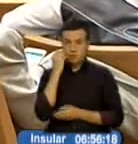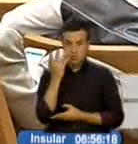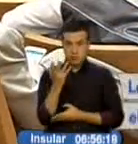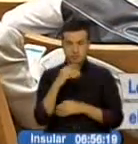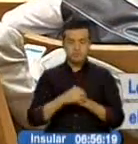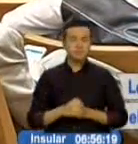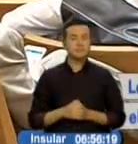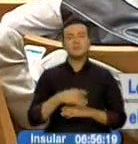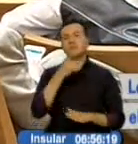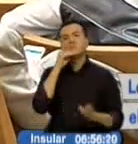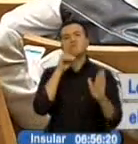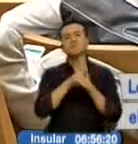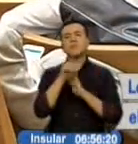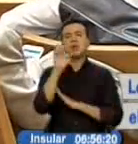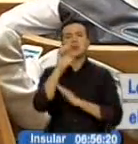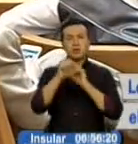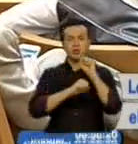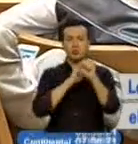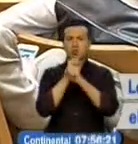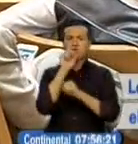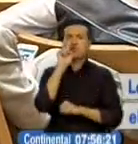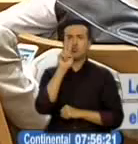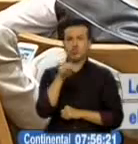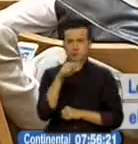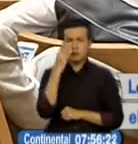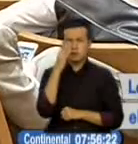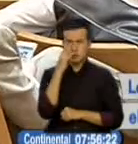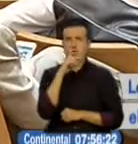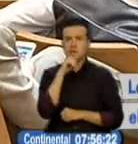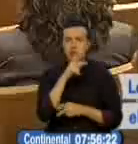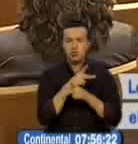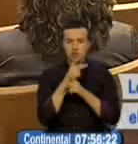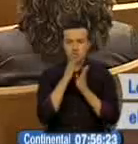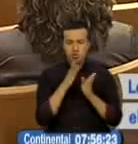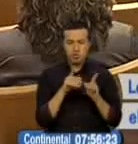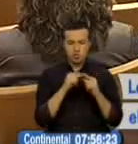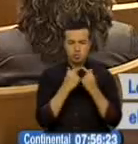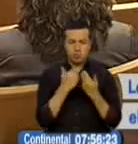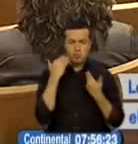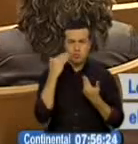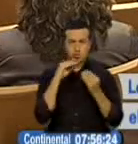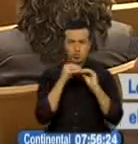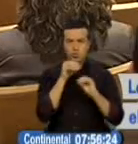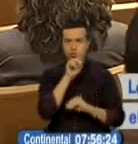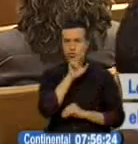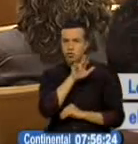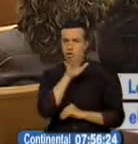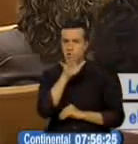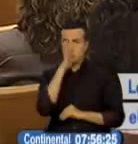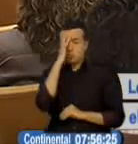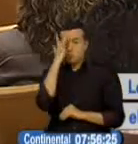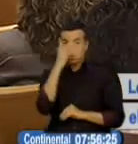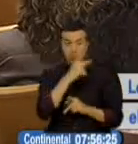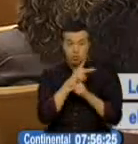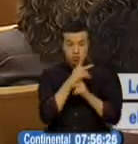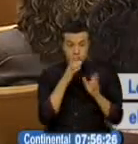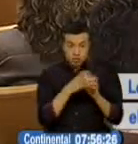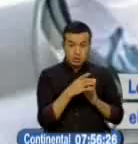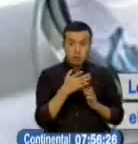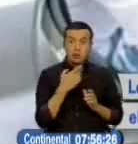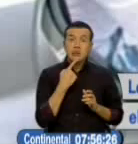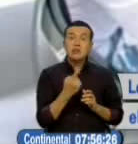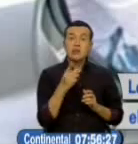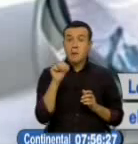La denuncia fue puesta en enero de este año por los concejales del Bloque de País, luego de que el Consejo Metropolitano de Quito conoció que Mauro